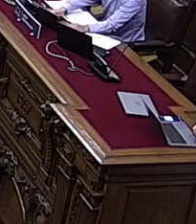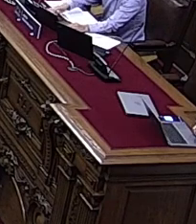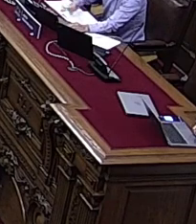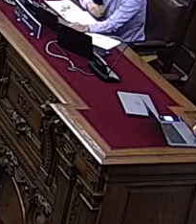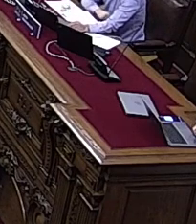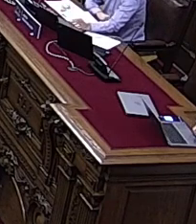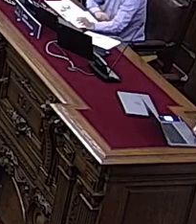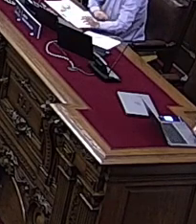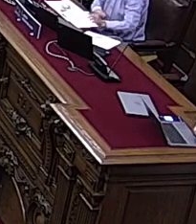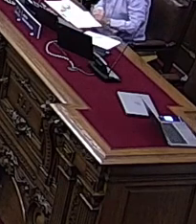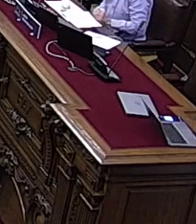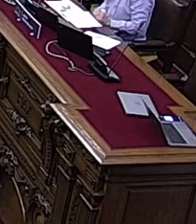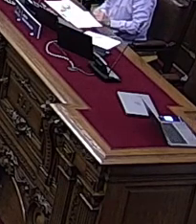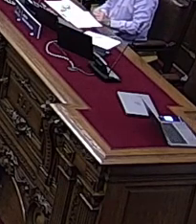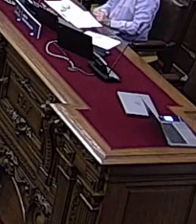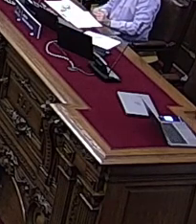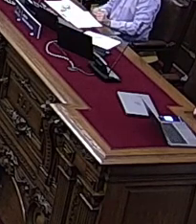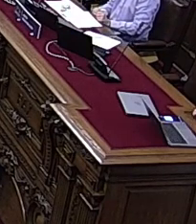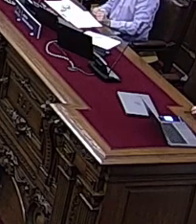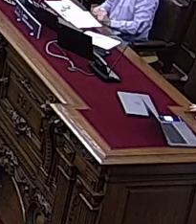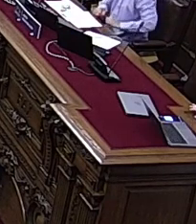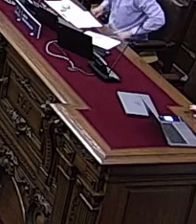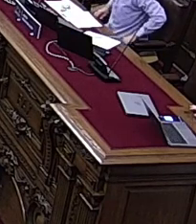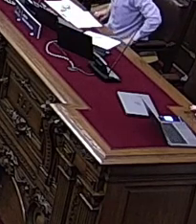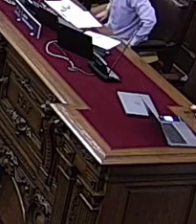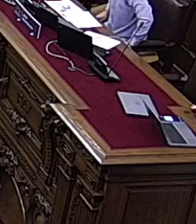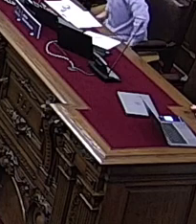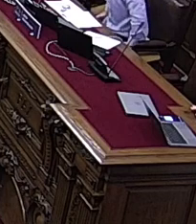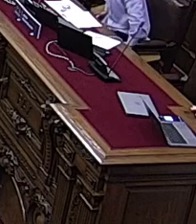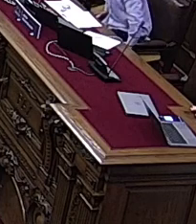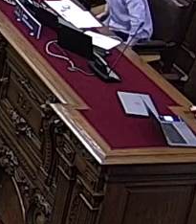¿Han emitido su voto, señoras y señores convencionales?